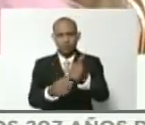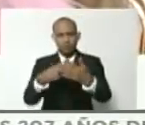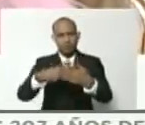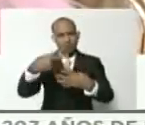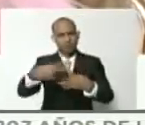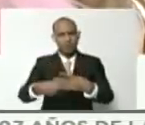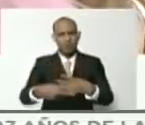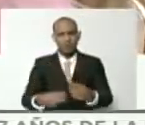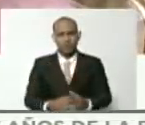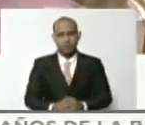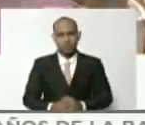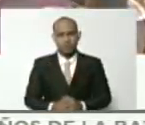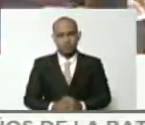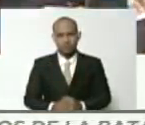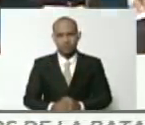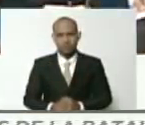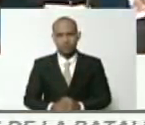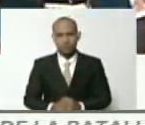Planificación,